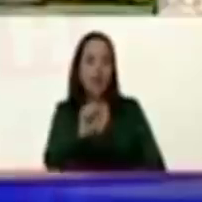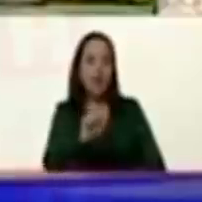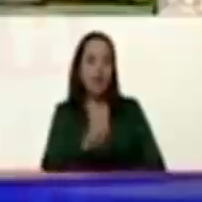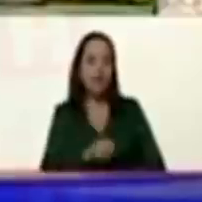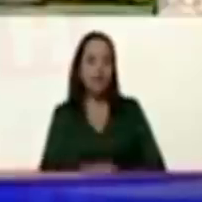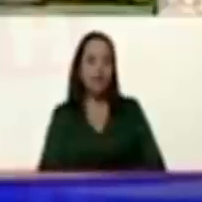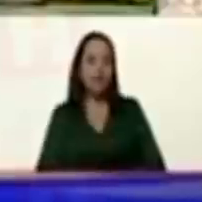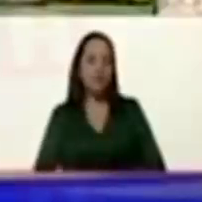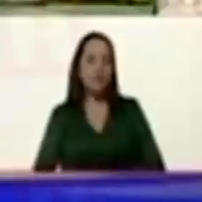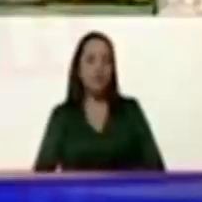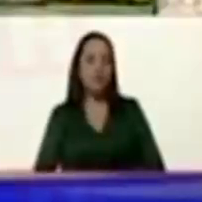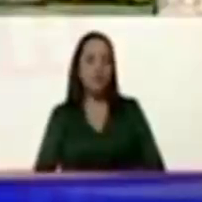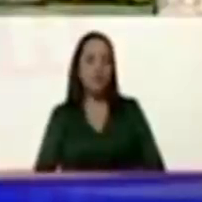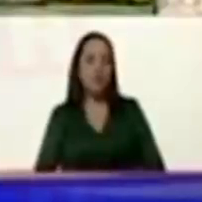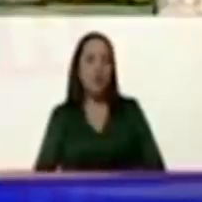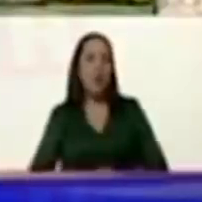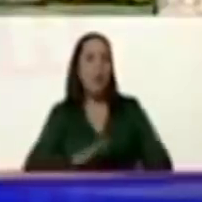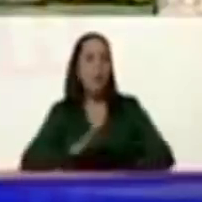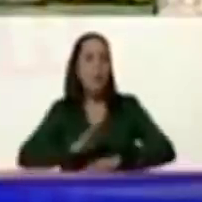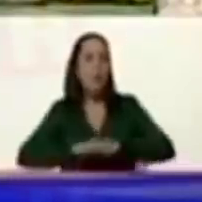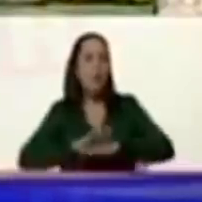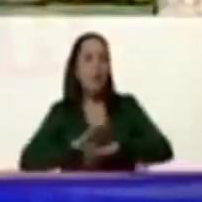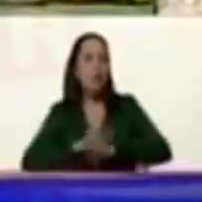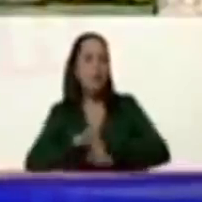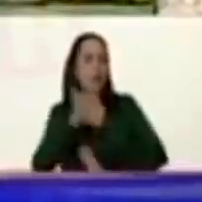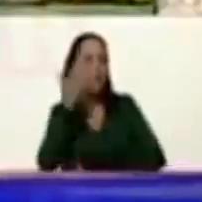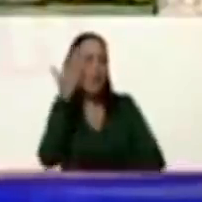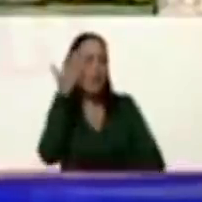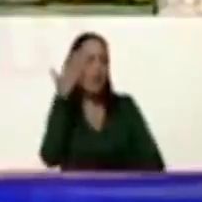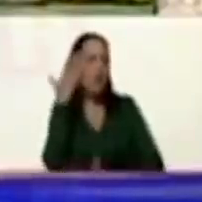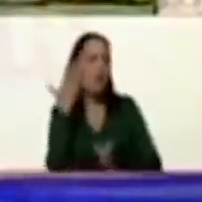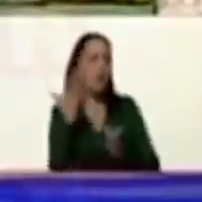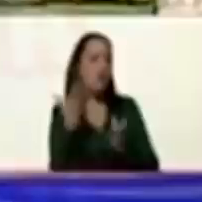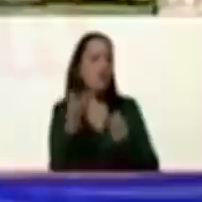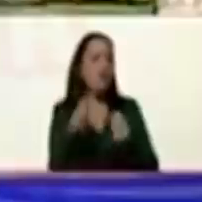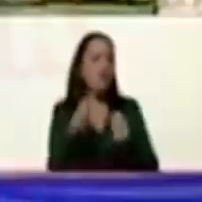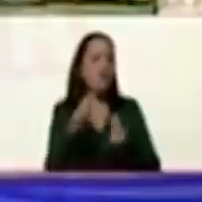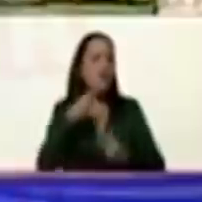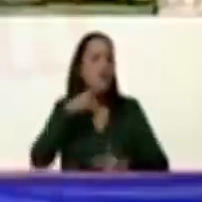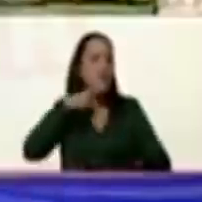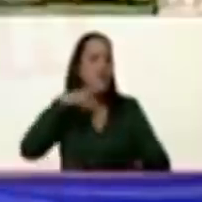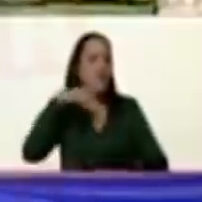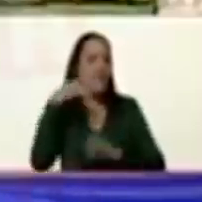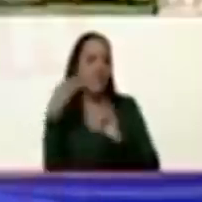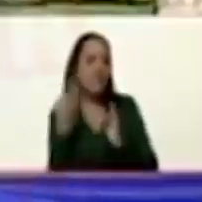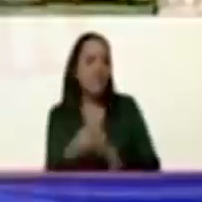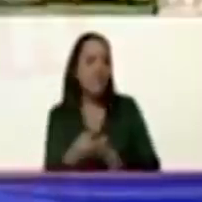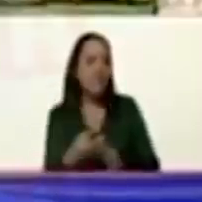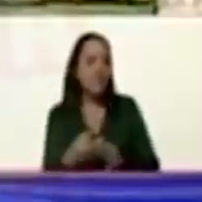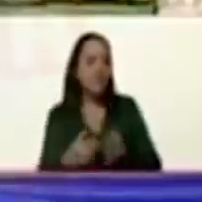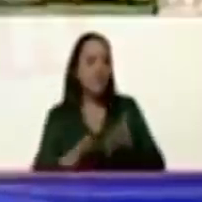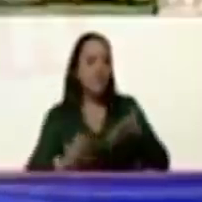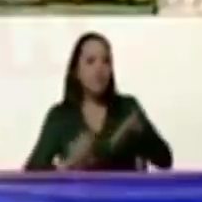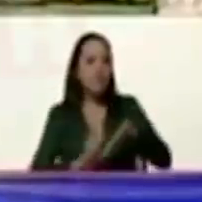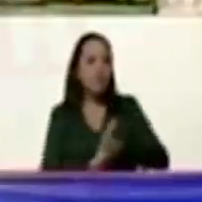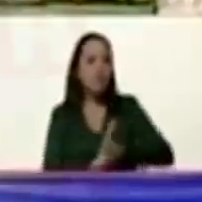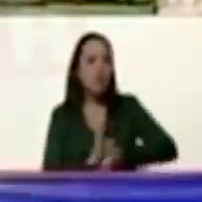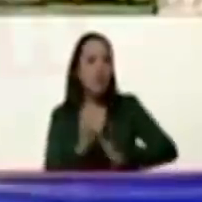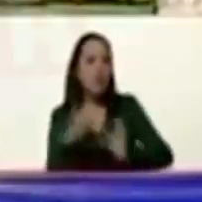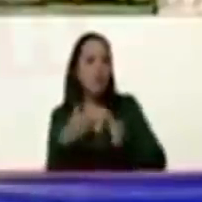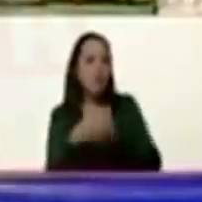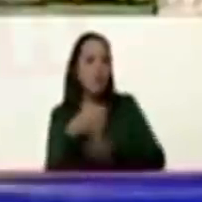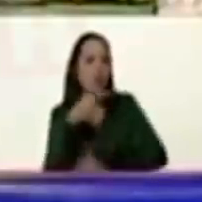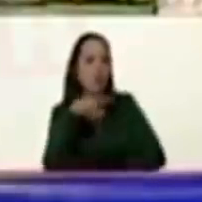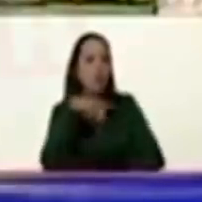y será tu fracaso señor donald trump sigo tenso fracaso y nosotros seguiremos en nuestro trabajo por la patria